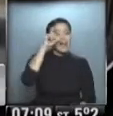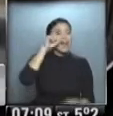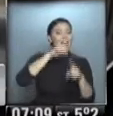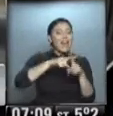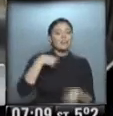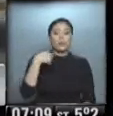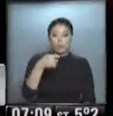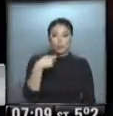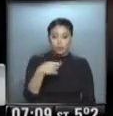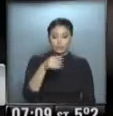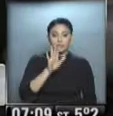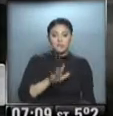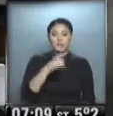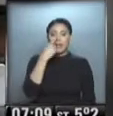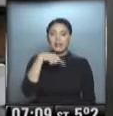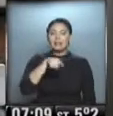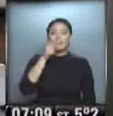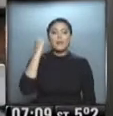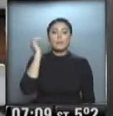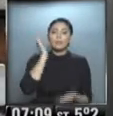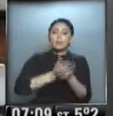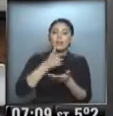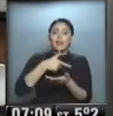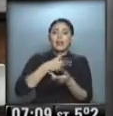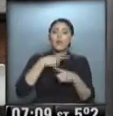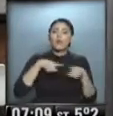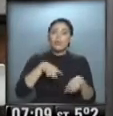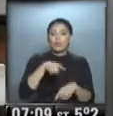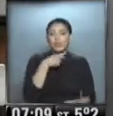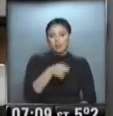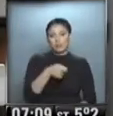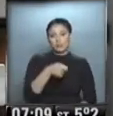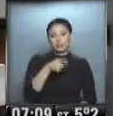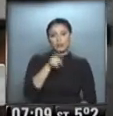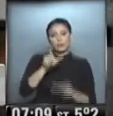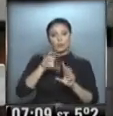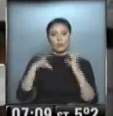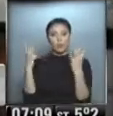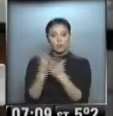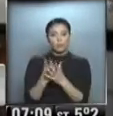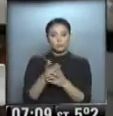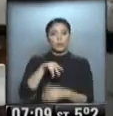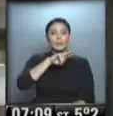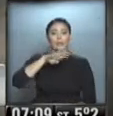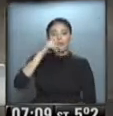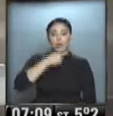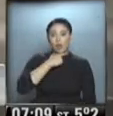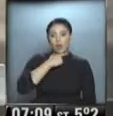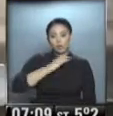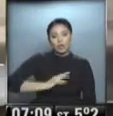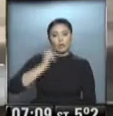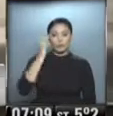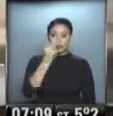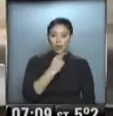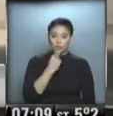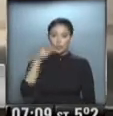Se trata del expresidente de la Cámara Federal de Mendoza, procesado por delitos de lesa humanidad, huyó al país vecino el 24 de agosto de 2011, cuando el